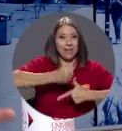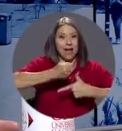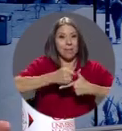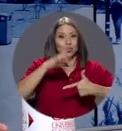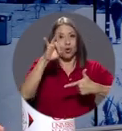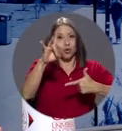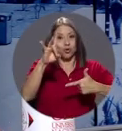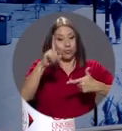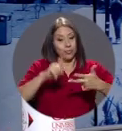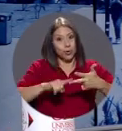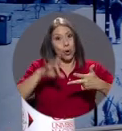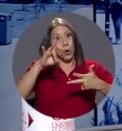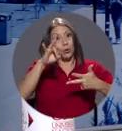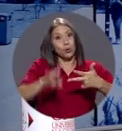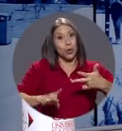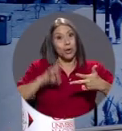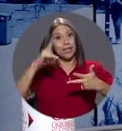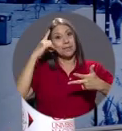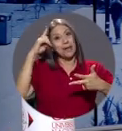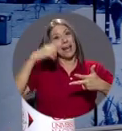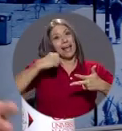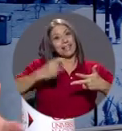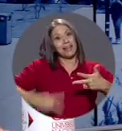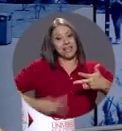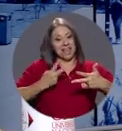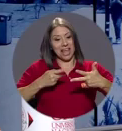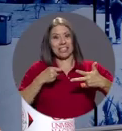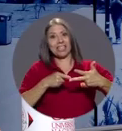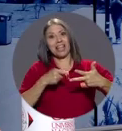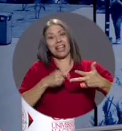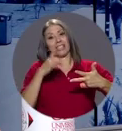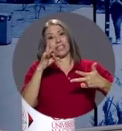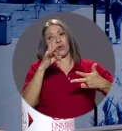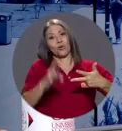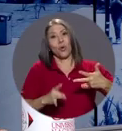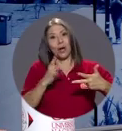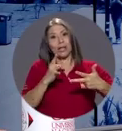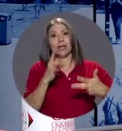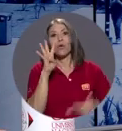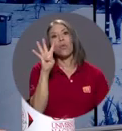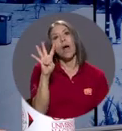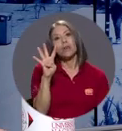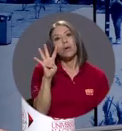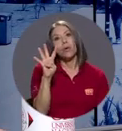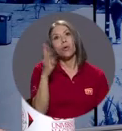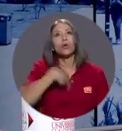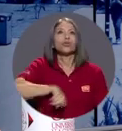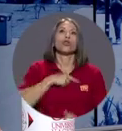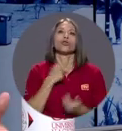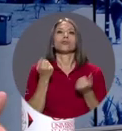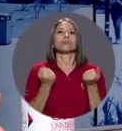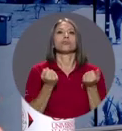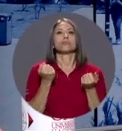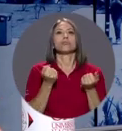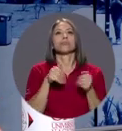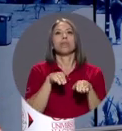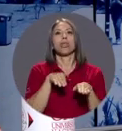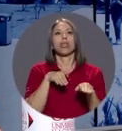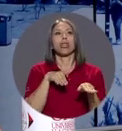y nos quedan 8 horas para hacer vida. Y si de esas 8 horas de vida se nos van 4 al día en